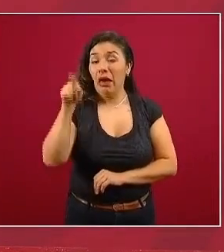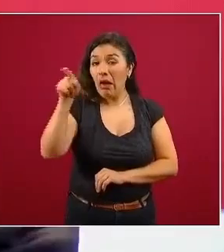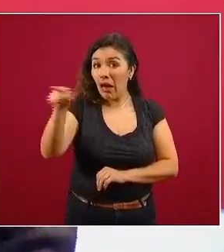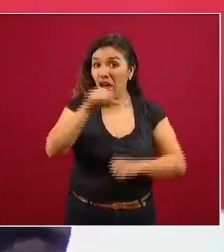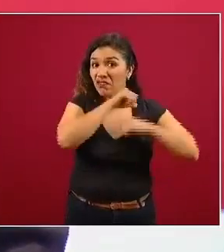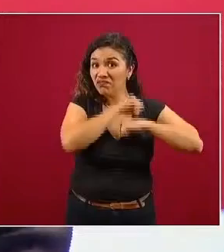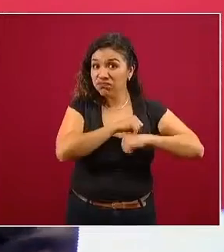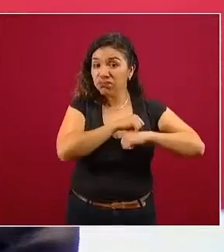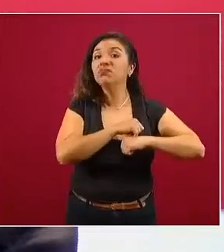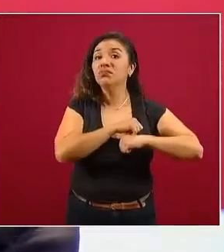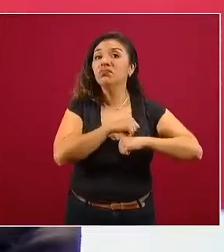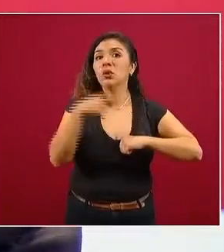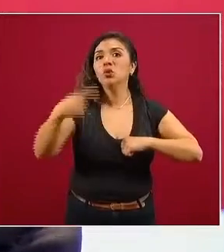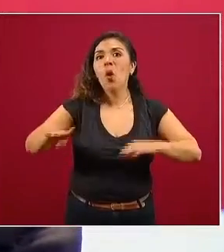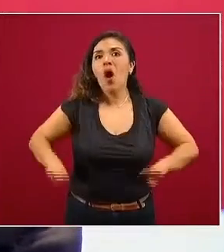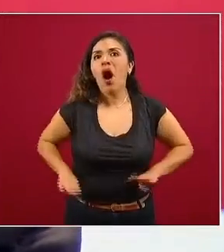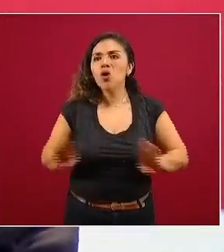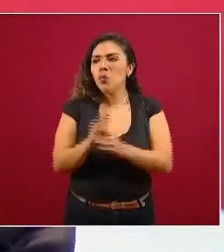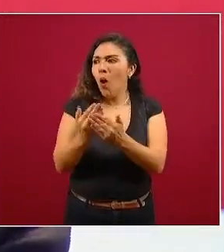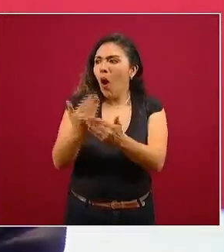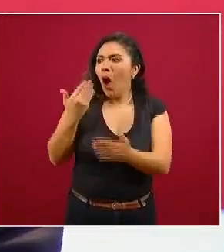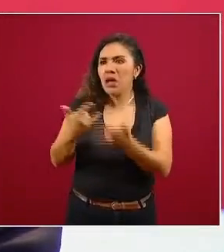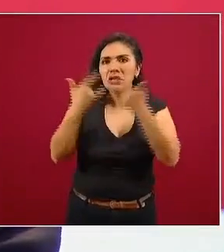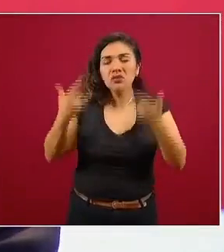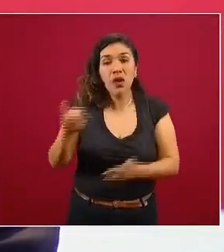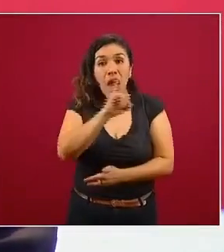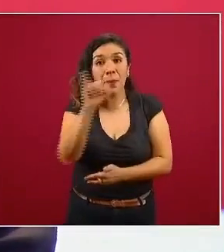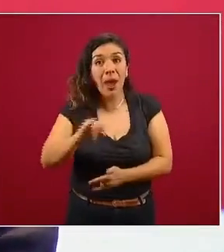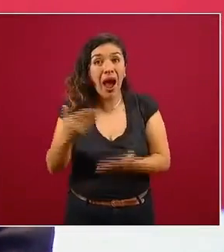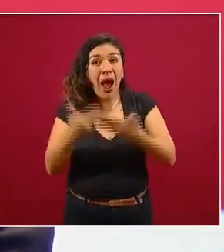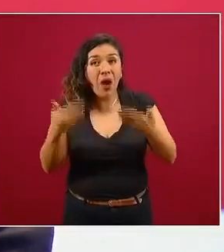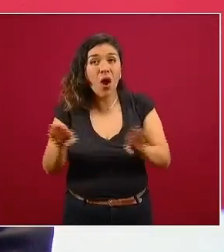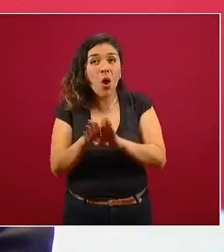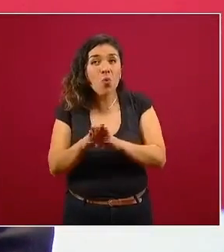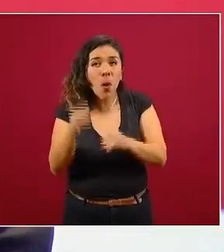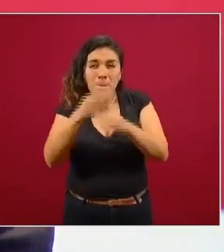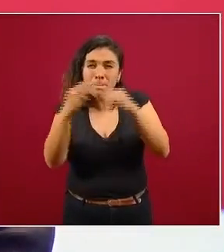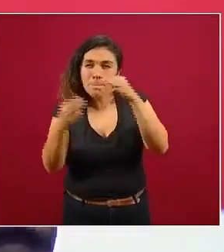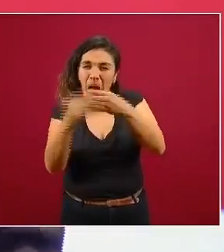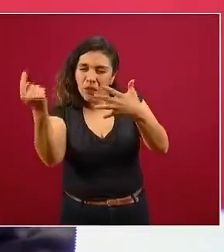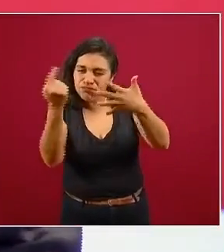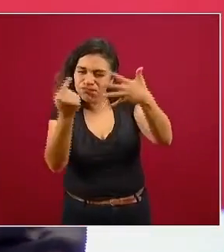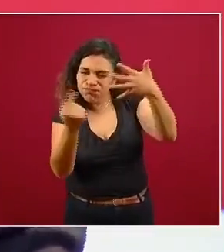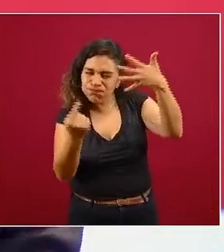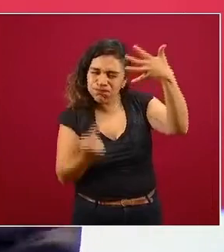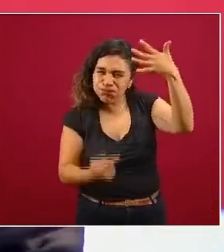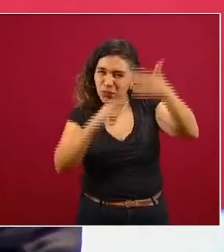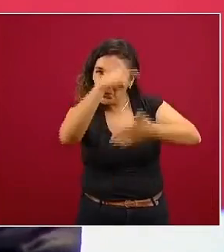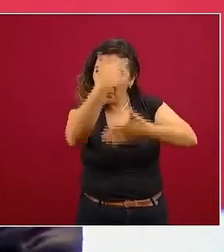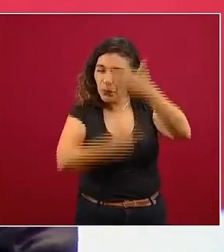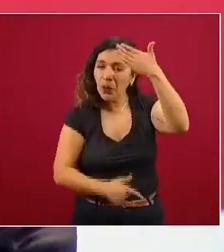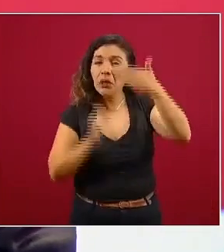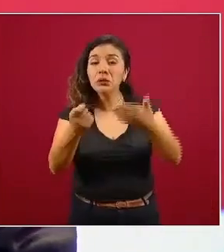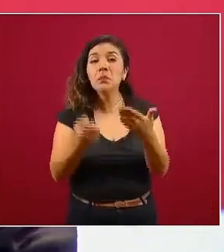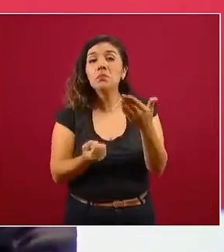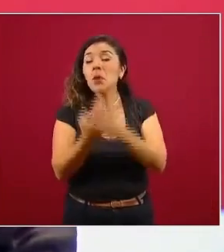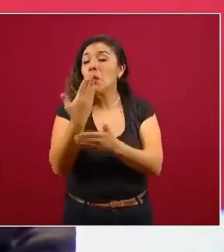Tecnología. Esto con un carácter histórico. El Compendio Nacional de Insumos surge